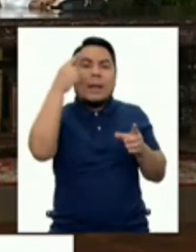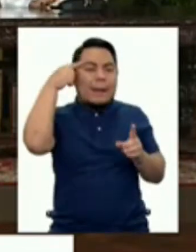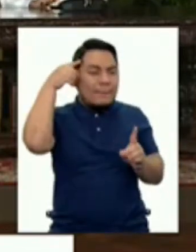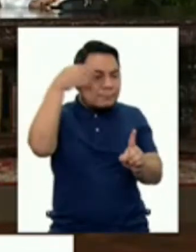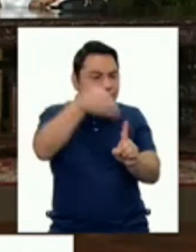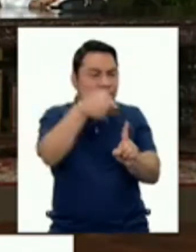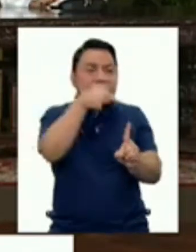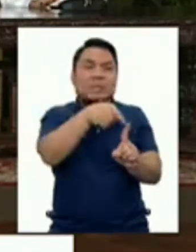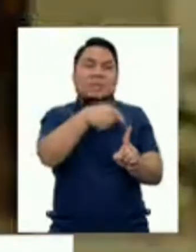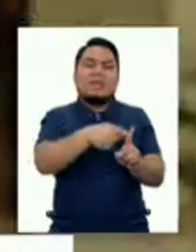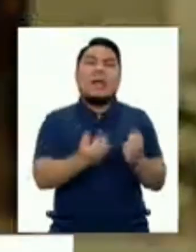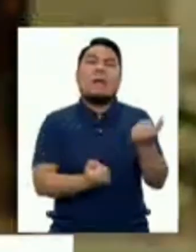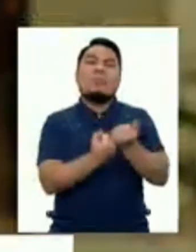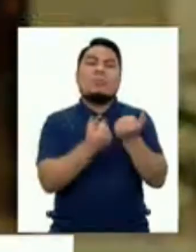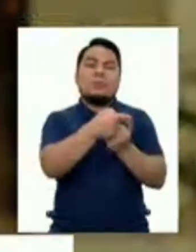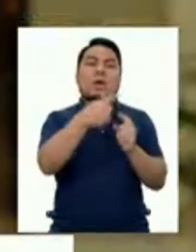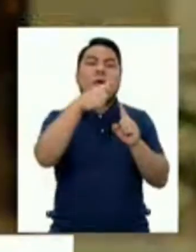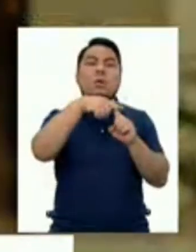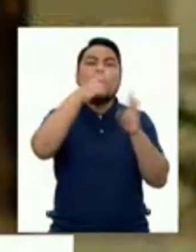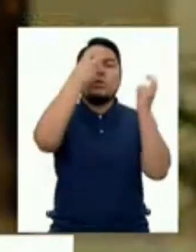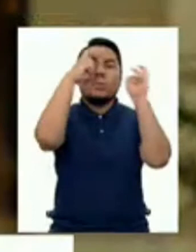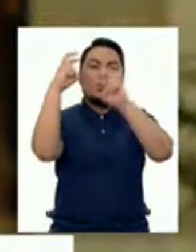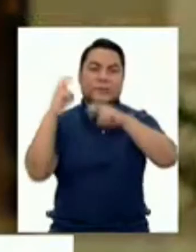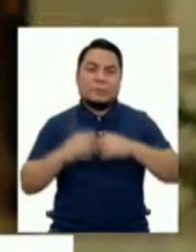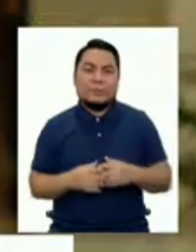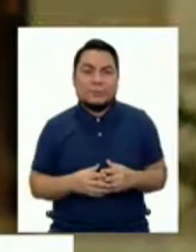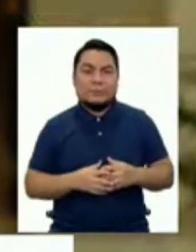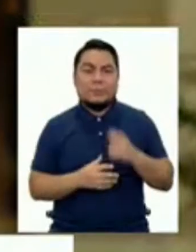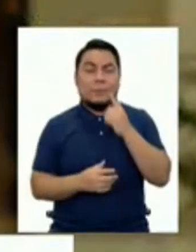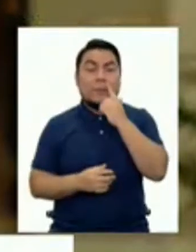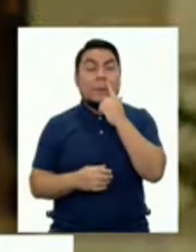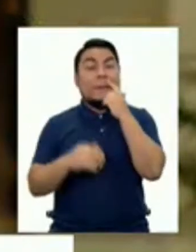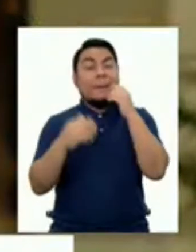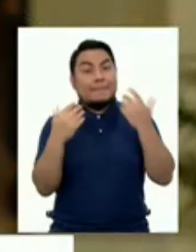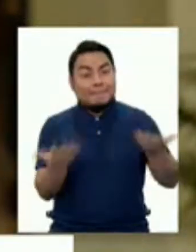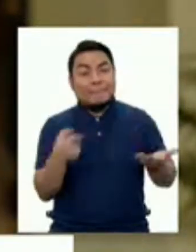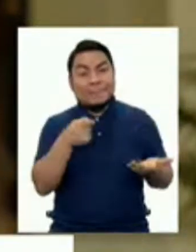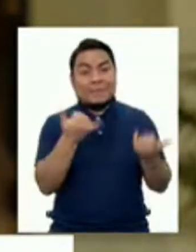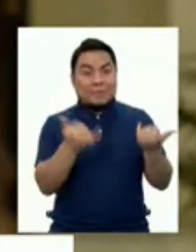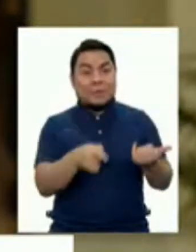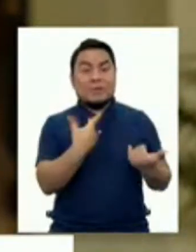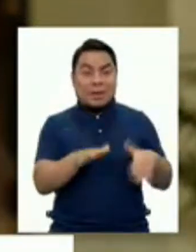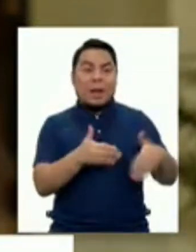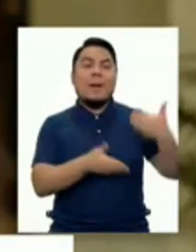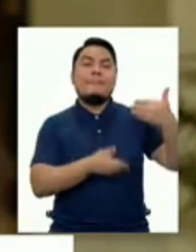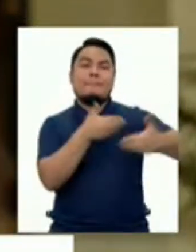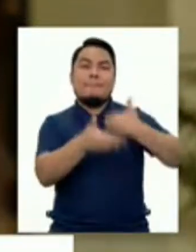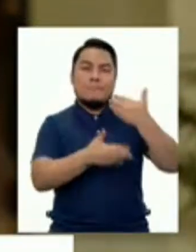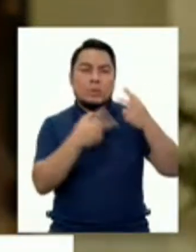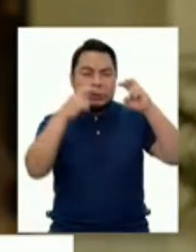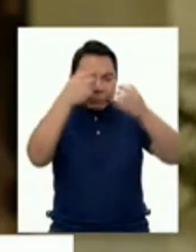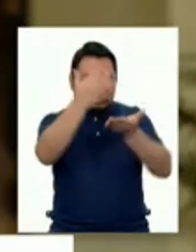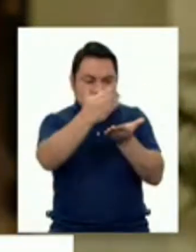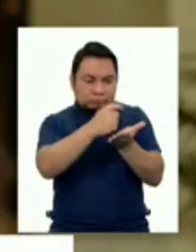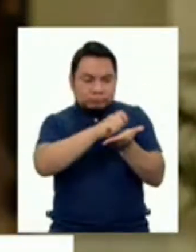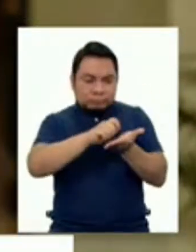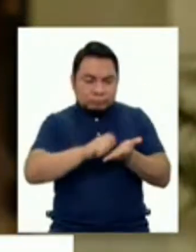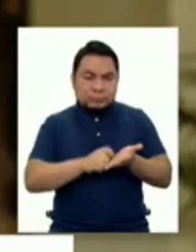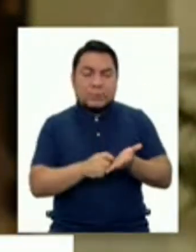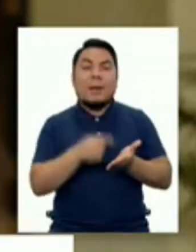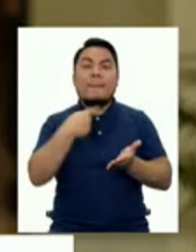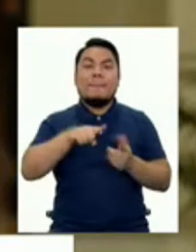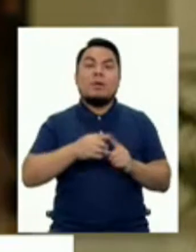para apoyarlas a ellas. Así como está ahorita en proceso de análisis un